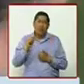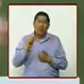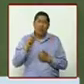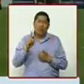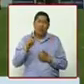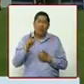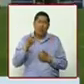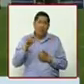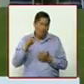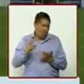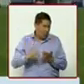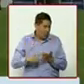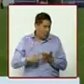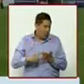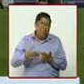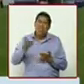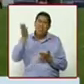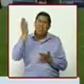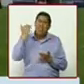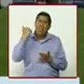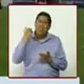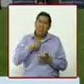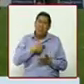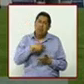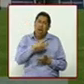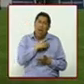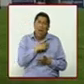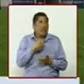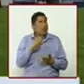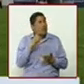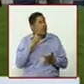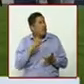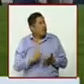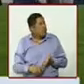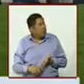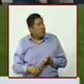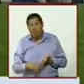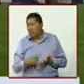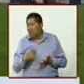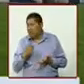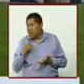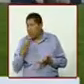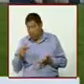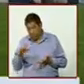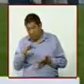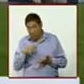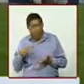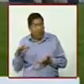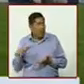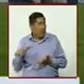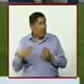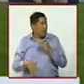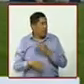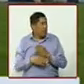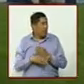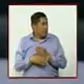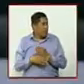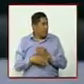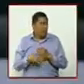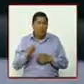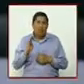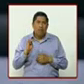ese Barcelona de la posesión de balón, pero al mismo tiempo también uno ve así este lado y ve ese fútbol también de